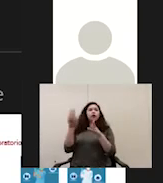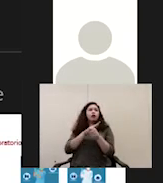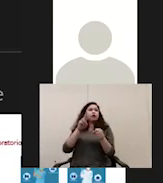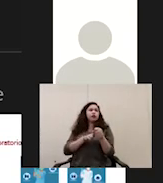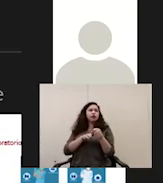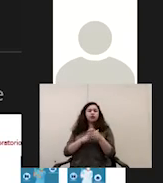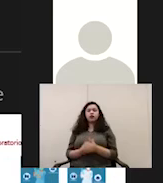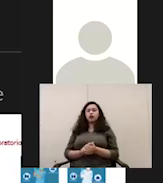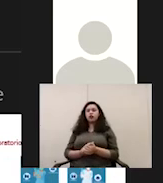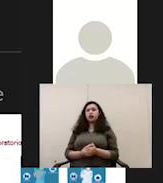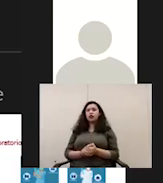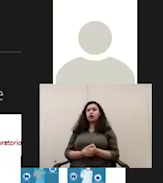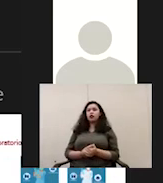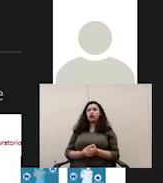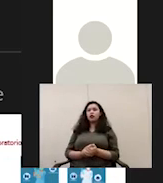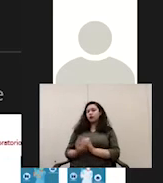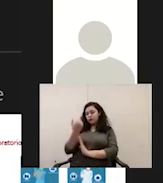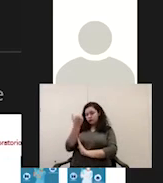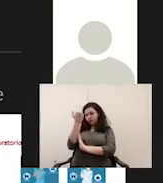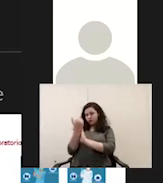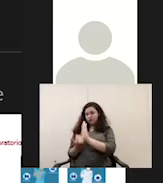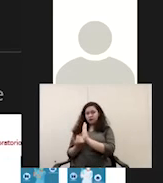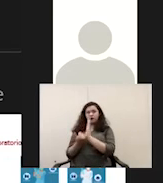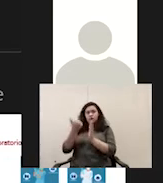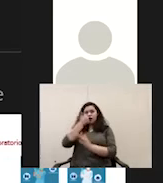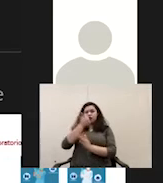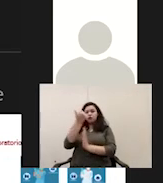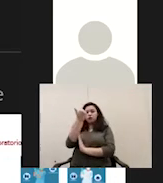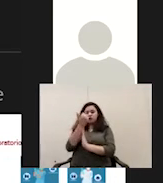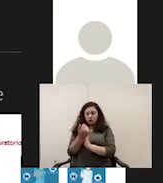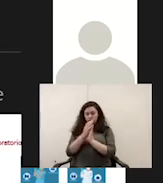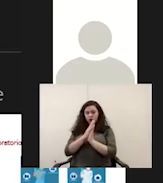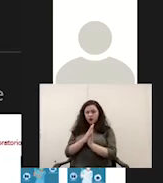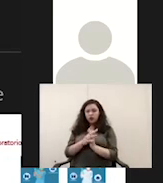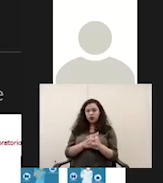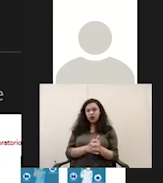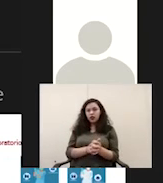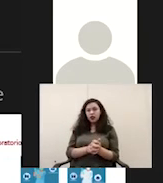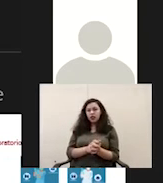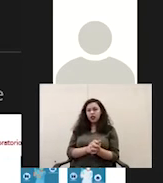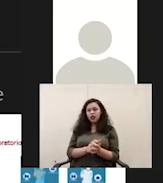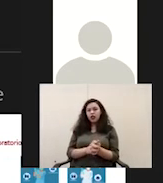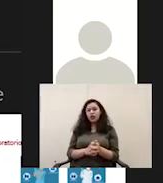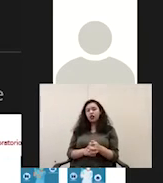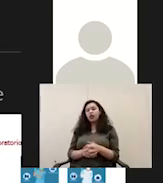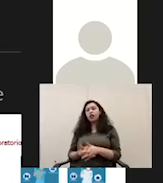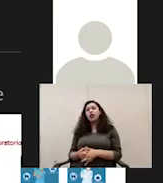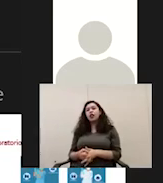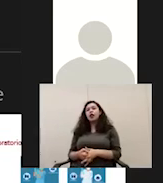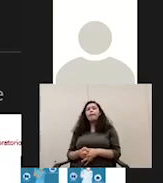se disminuya en la medida de lo posible el número de alumnos y que, bueno, se limite el uso de intercambio de